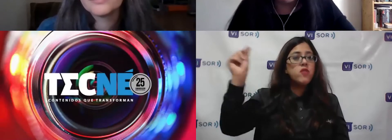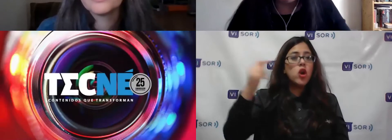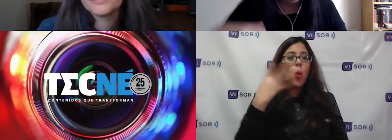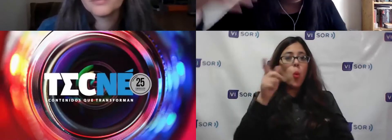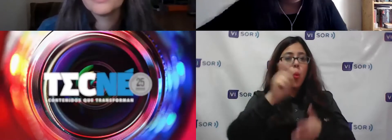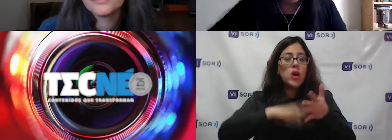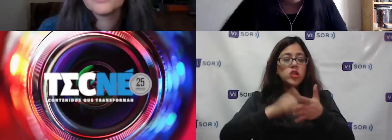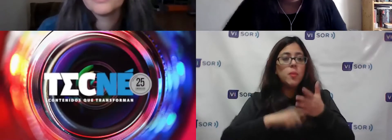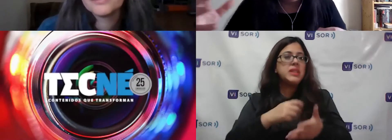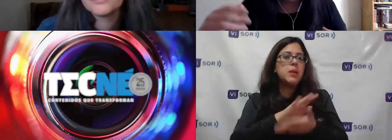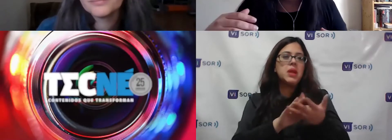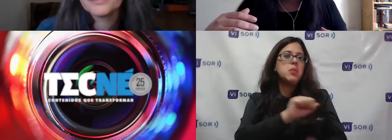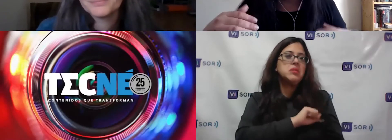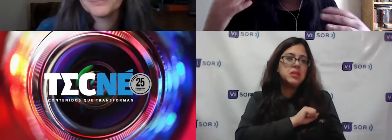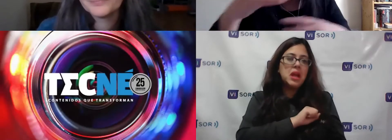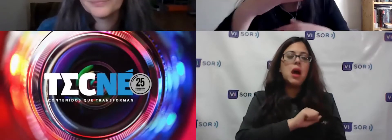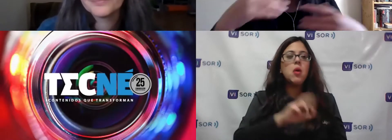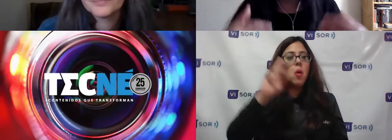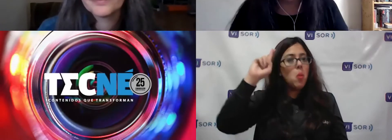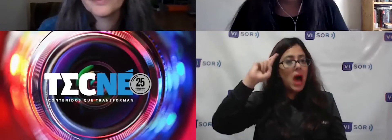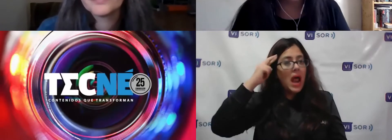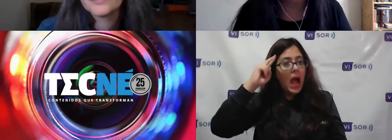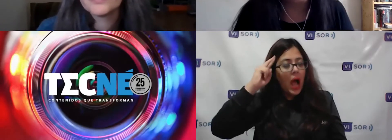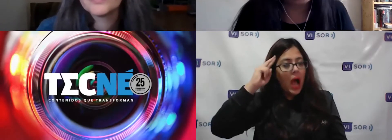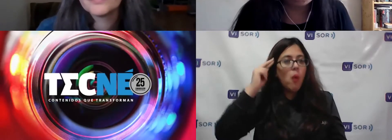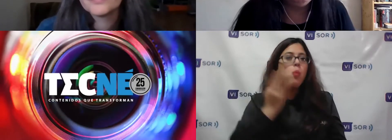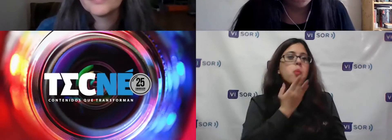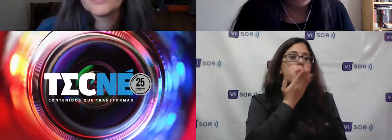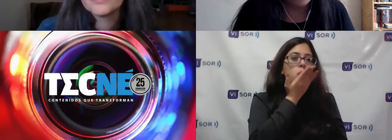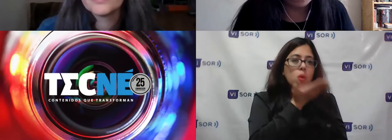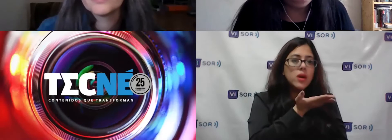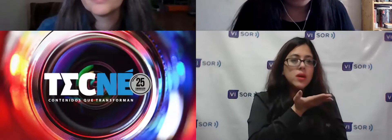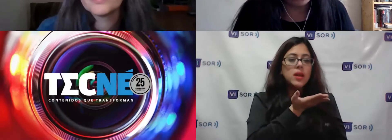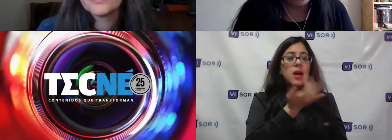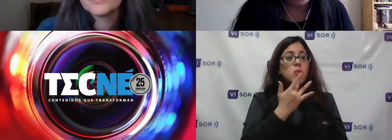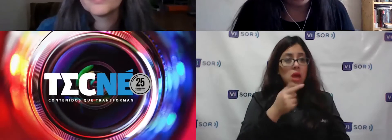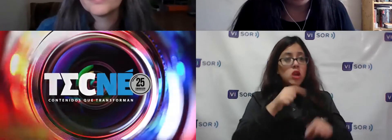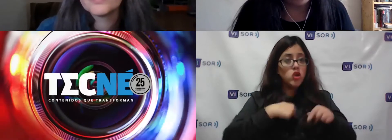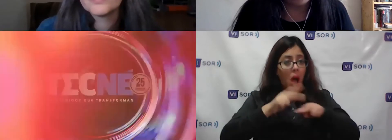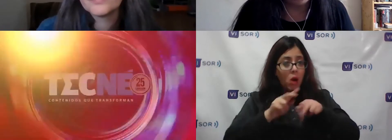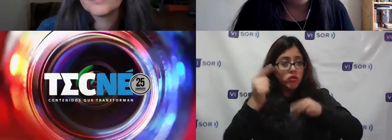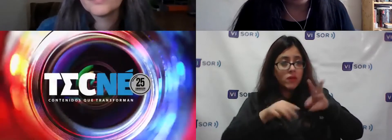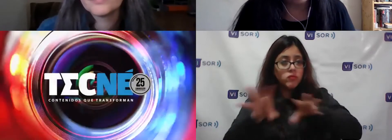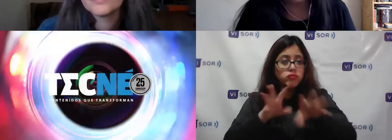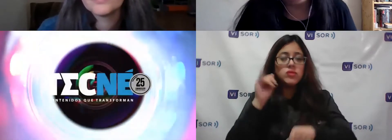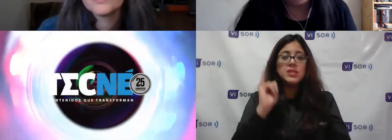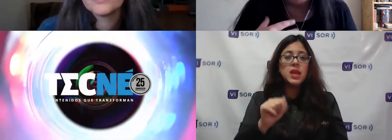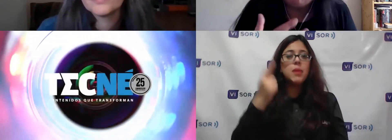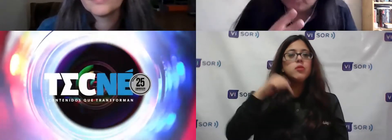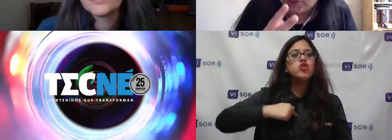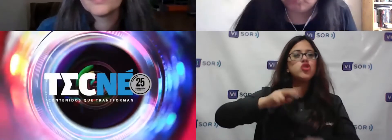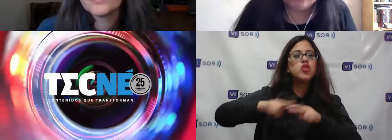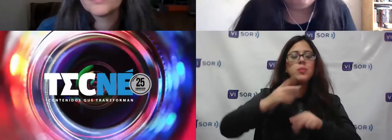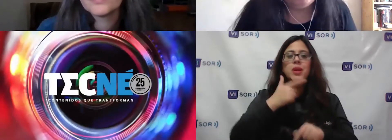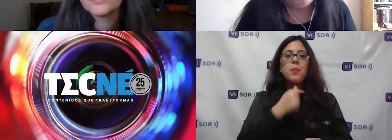a rancagua puntarena porque hago muchas cosas a la vez pero lo que estoy haciendo porque a más me